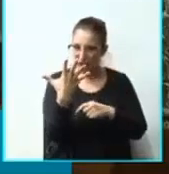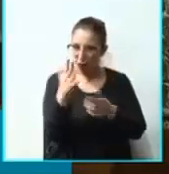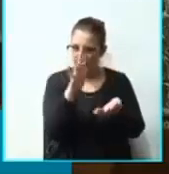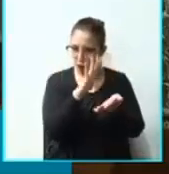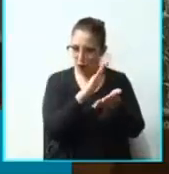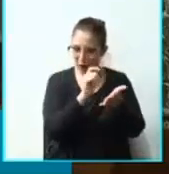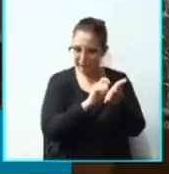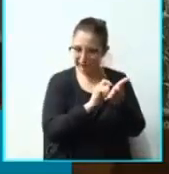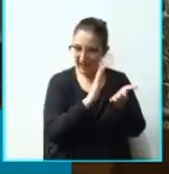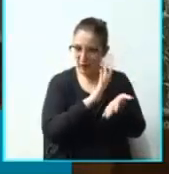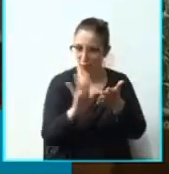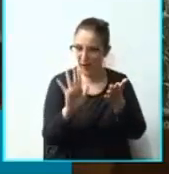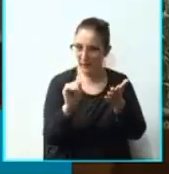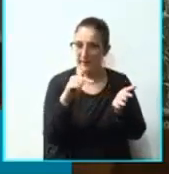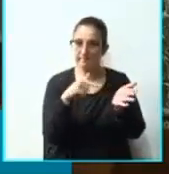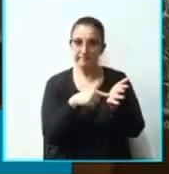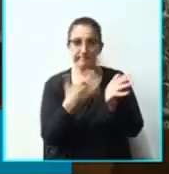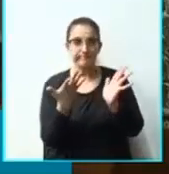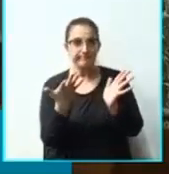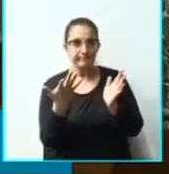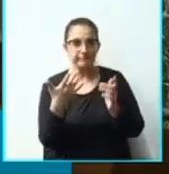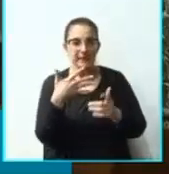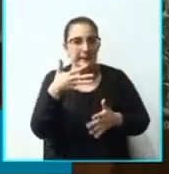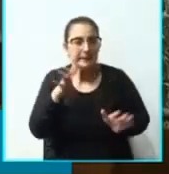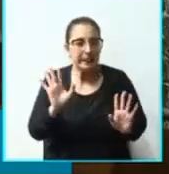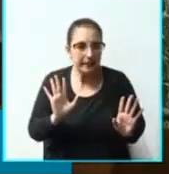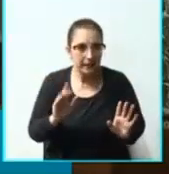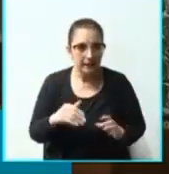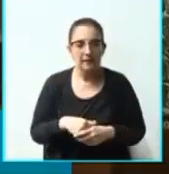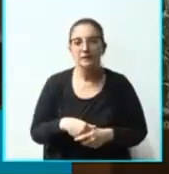parece tender, pero dice que